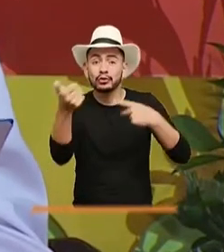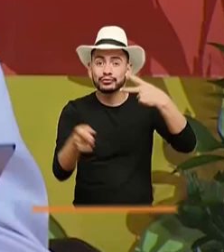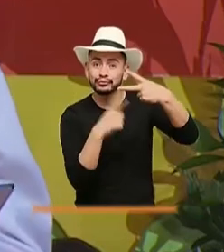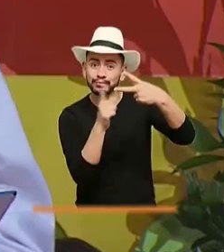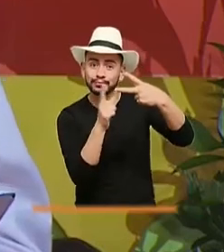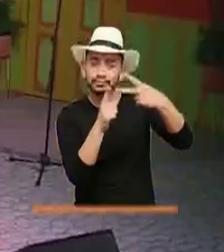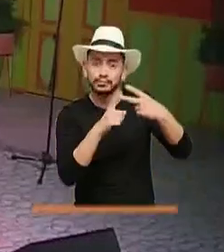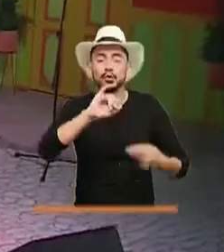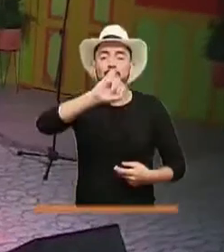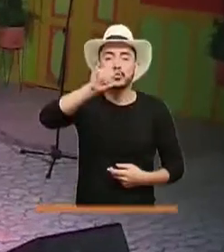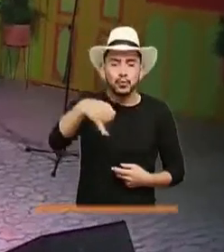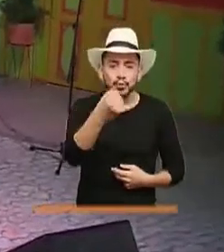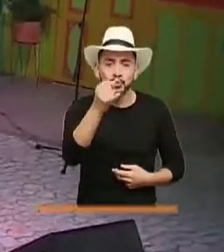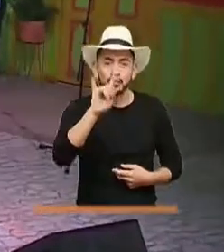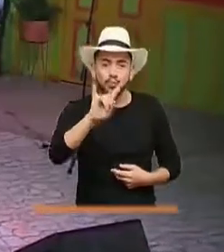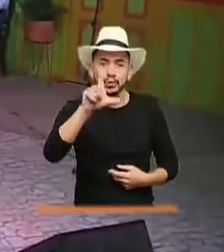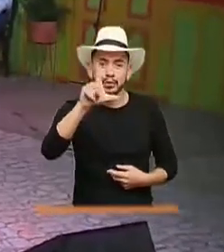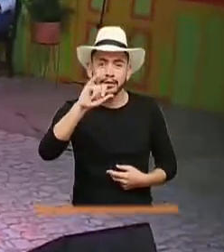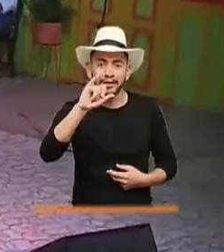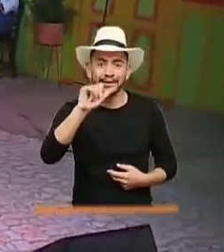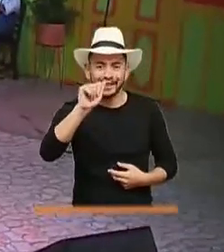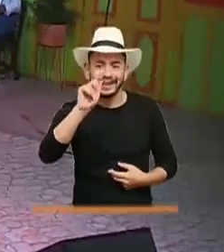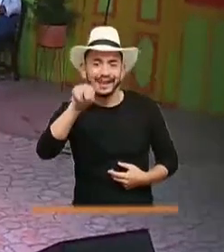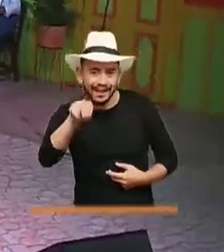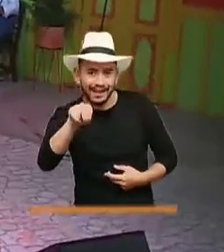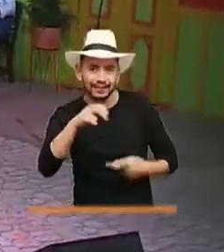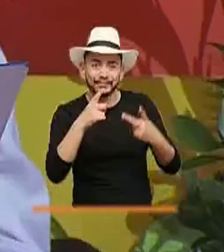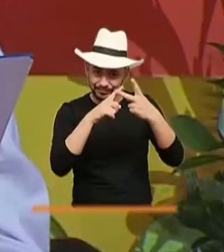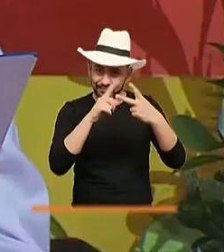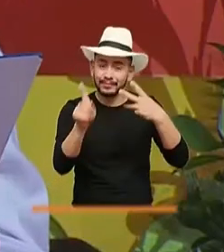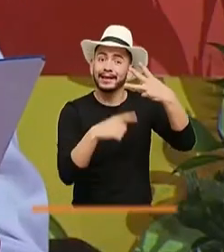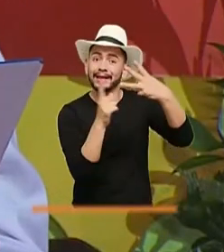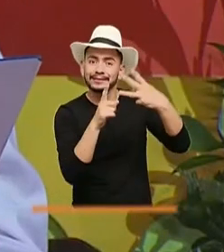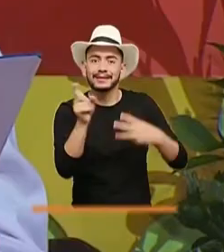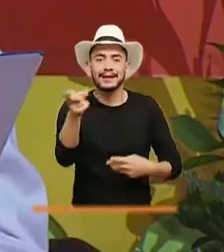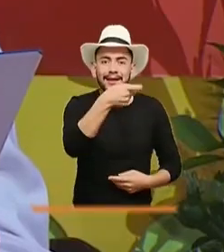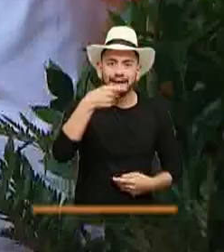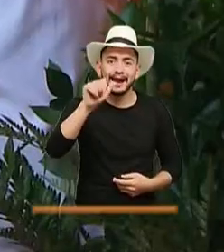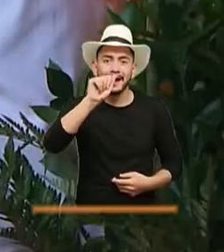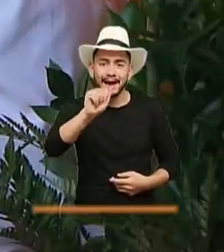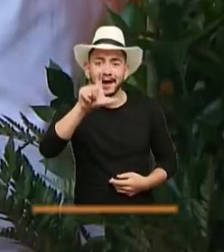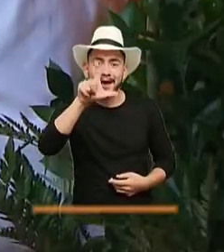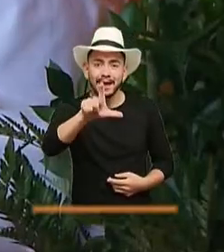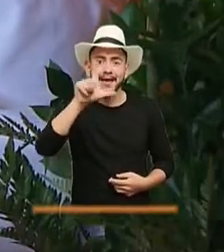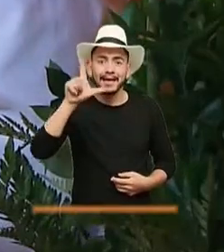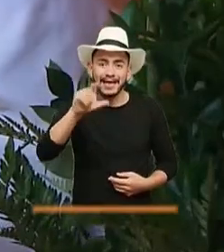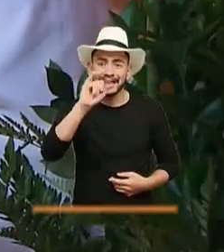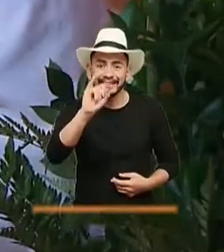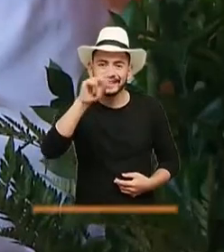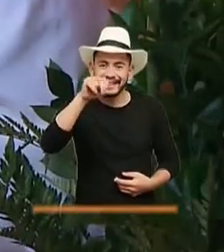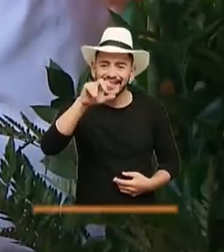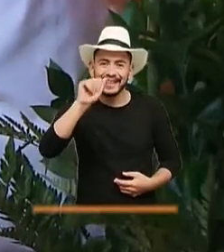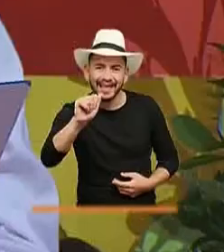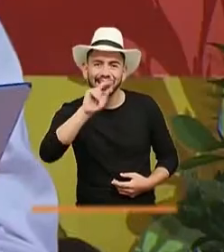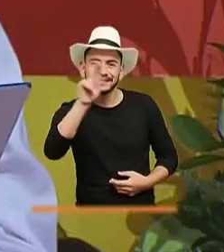Juliano Campo. Muy bien. El siguiente clasificado es Gallinazo. ¡Felicitaciones!